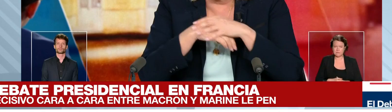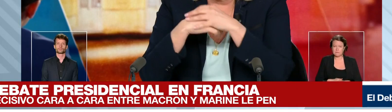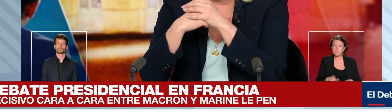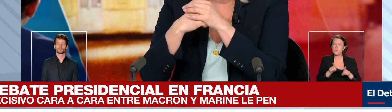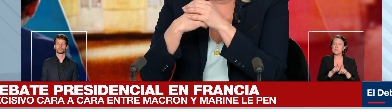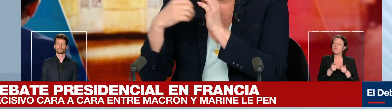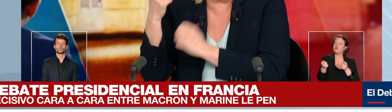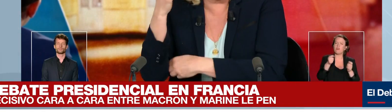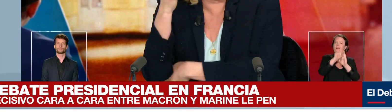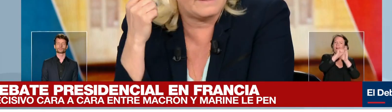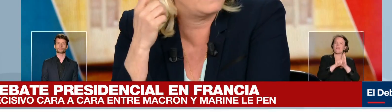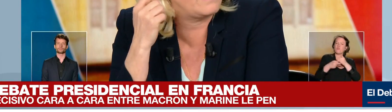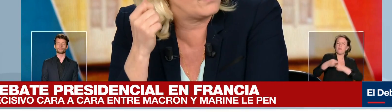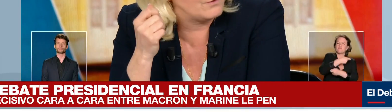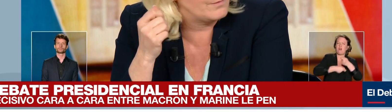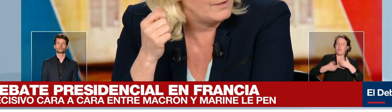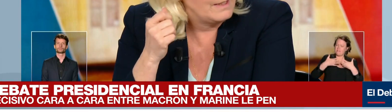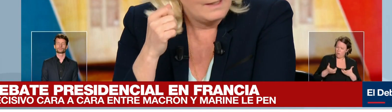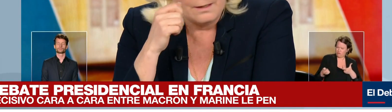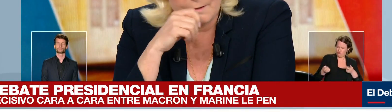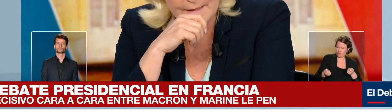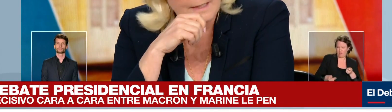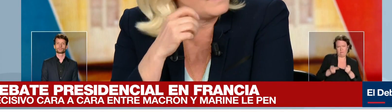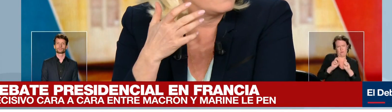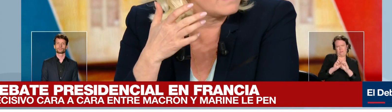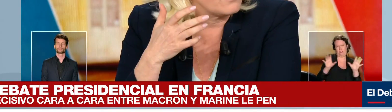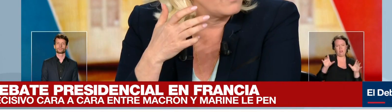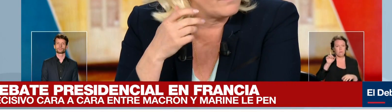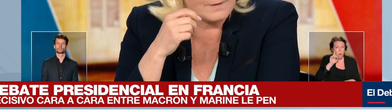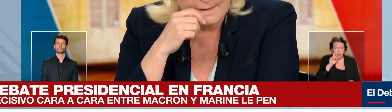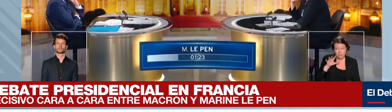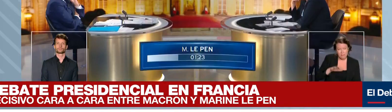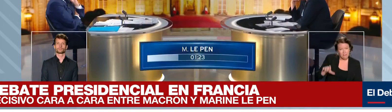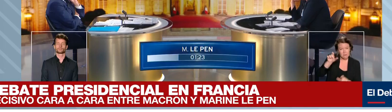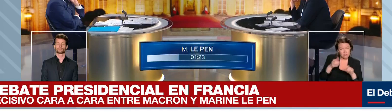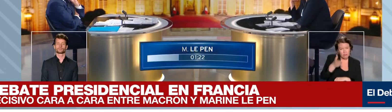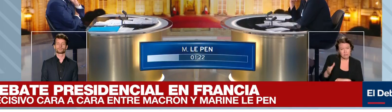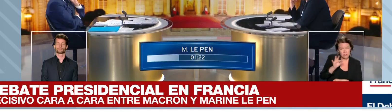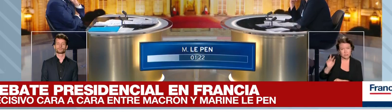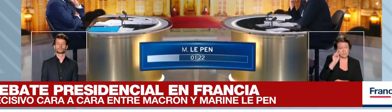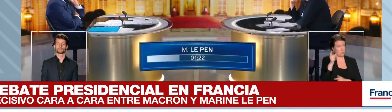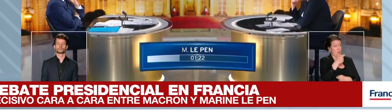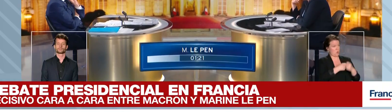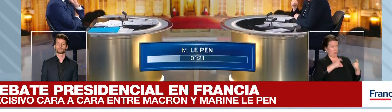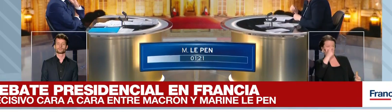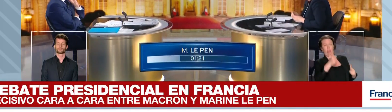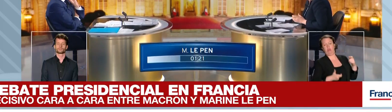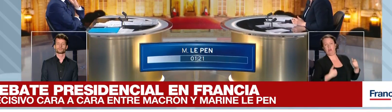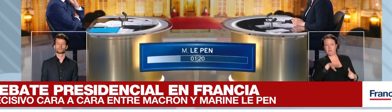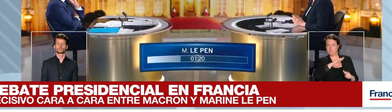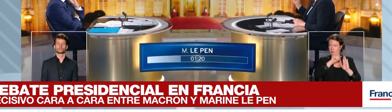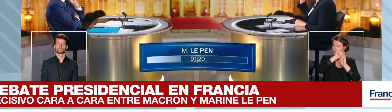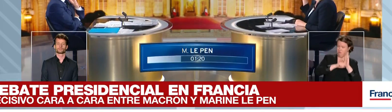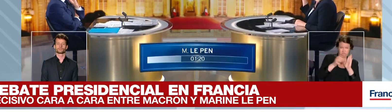sentido común de terminar con una globalización que desestabiliza la economía francesa. El